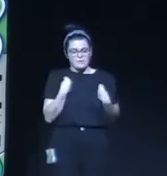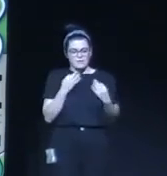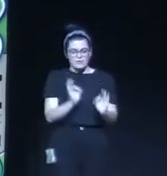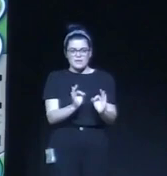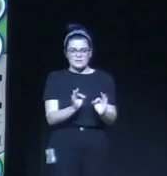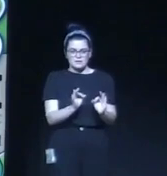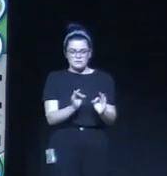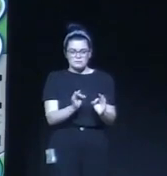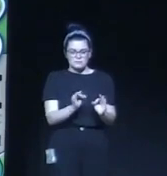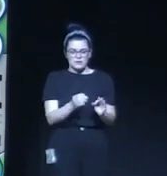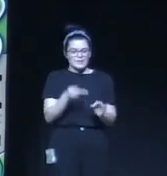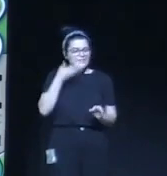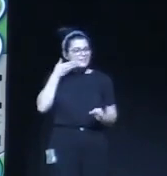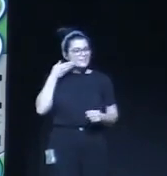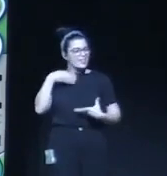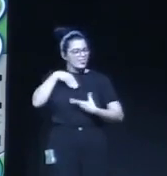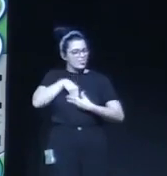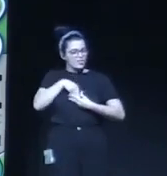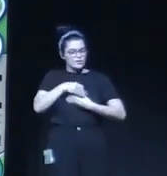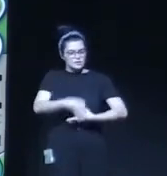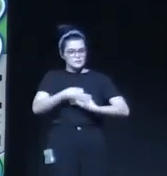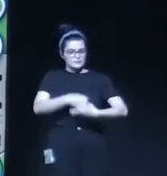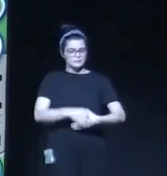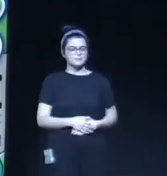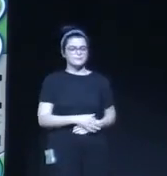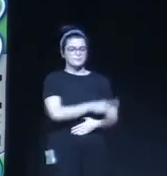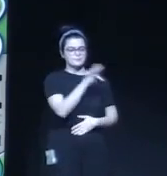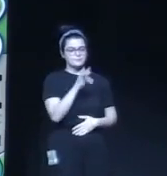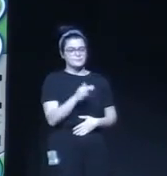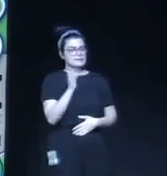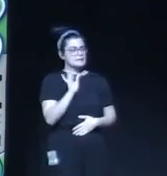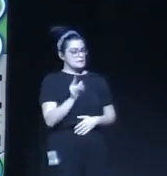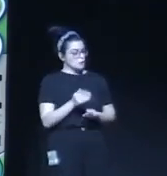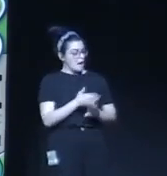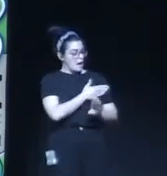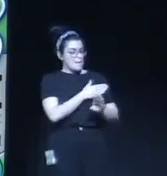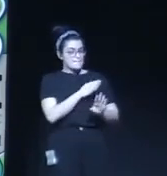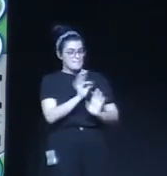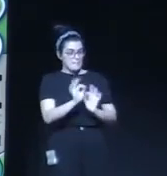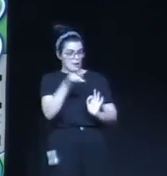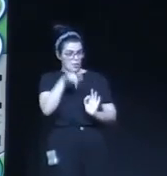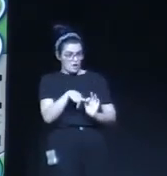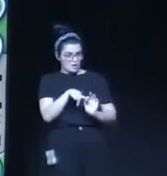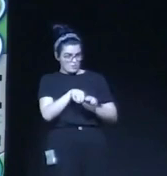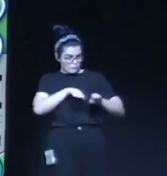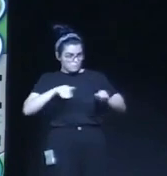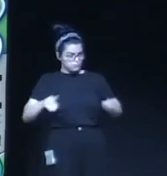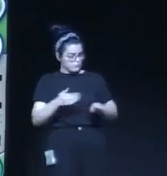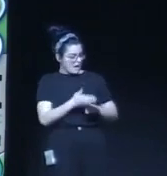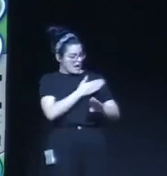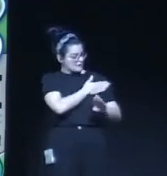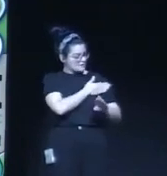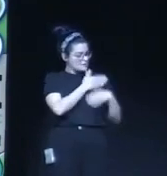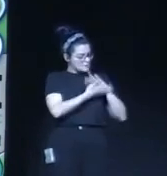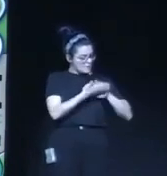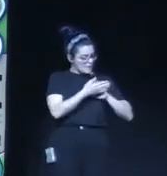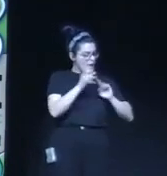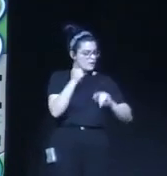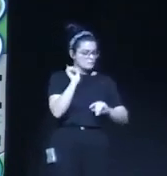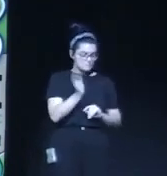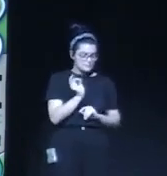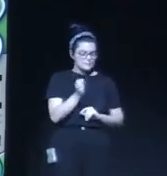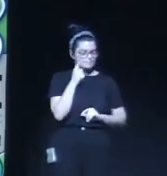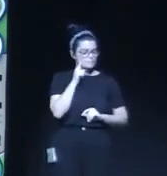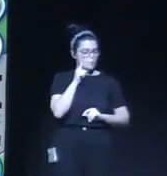dignidad. Sí, cuando estábamos preparando este encuentro y decíamos, bueno, está el debate, ¿no?, ético